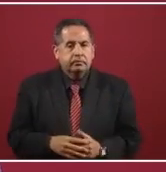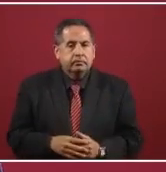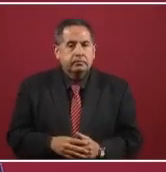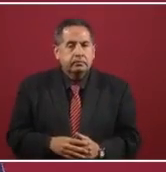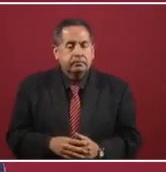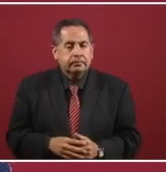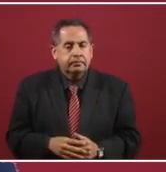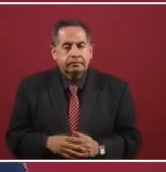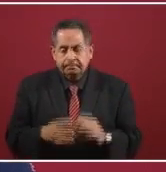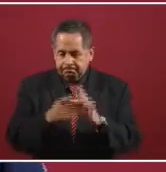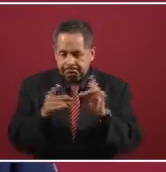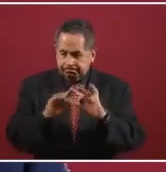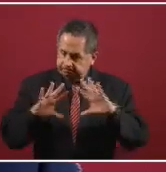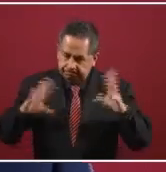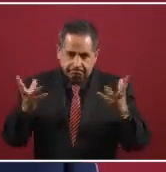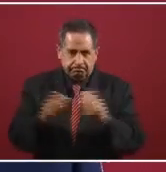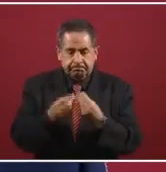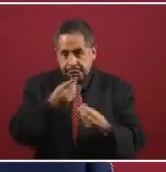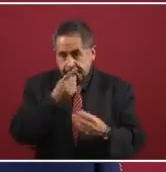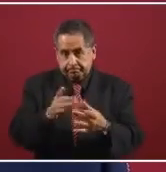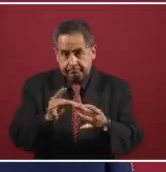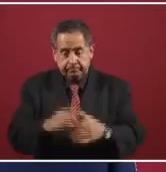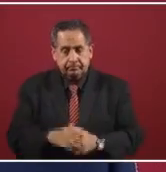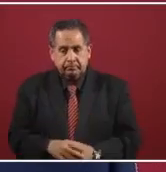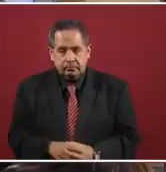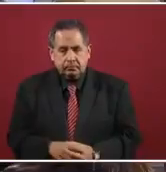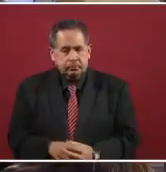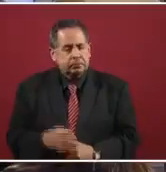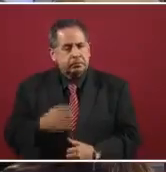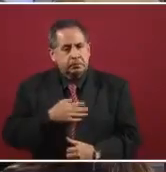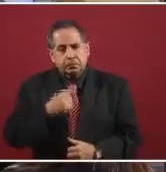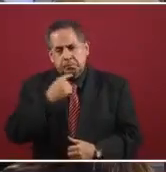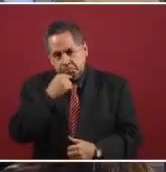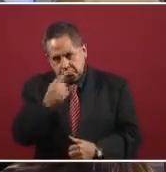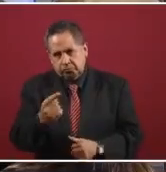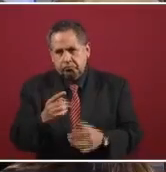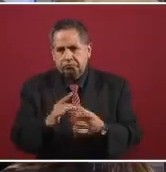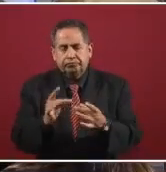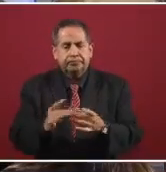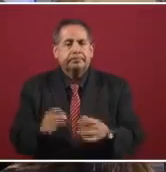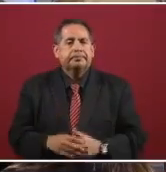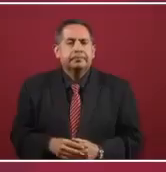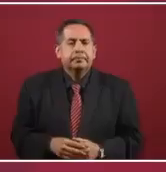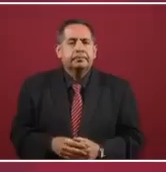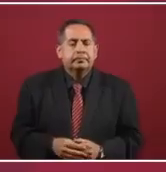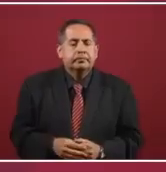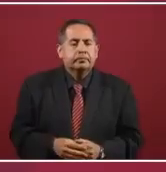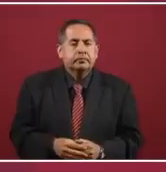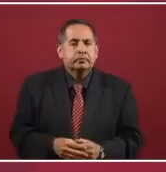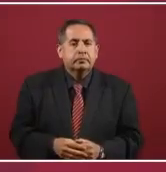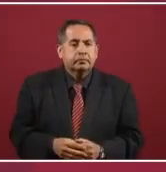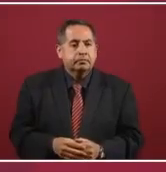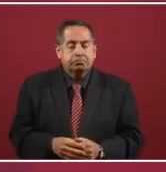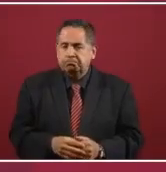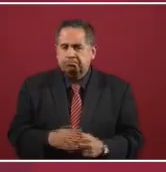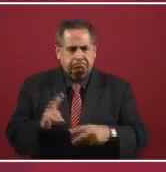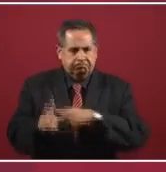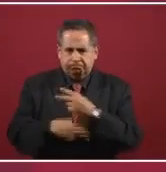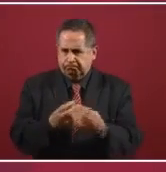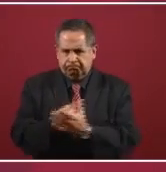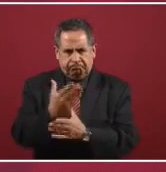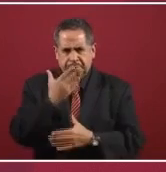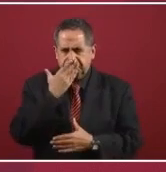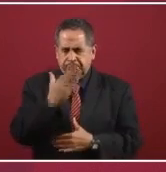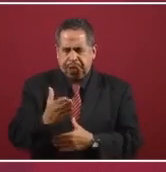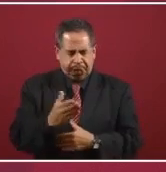de manera conjunta. Yo solo les comento que vamos bien